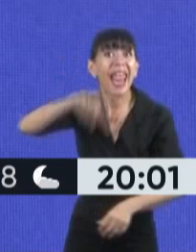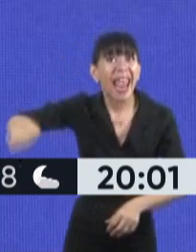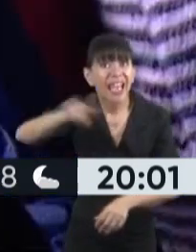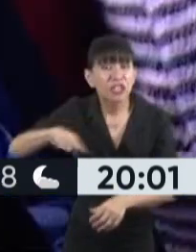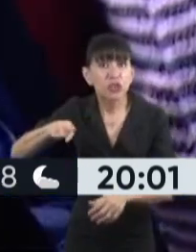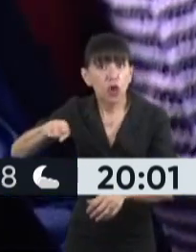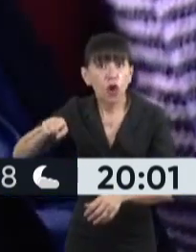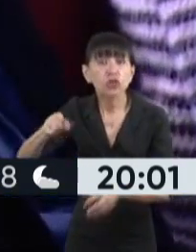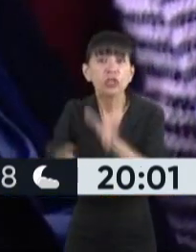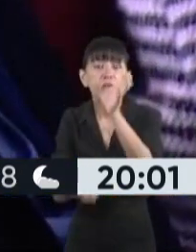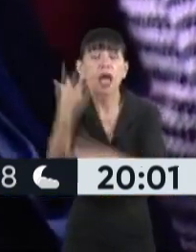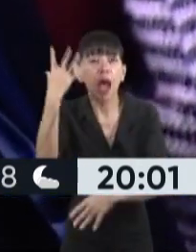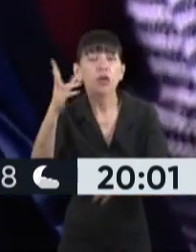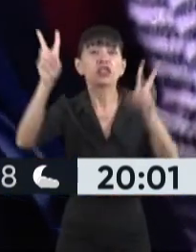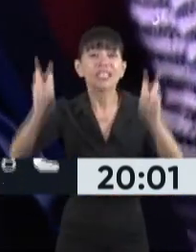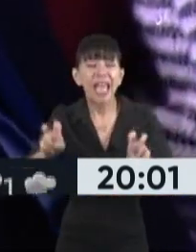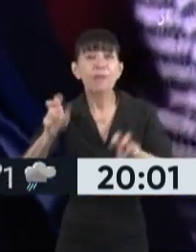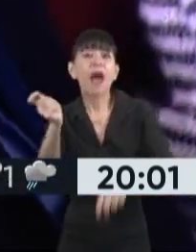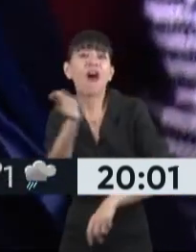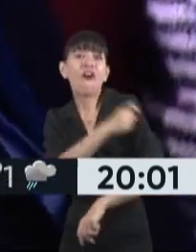COVID argentina.